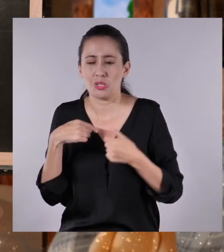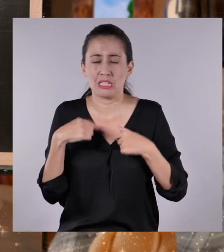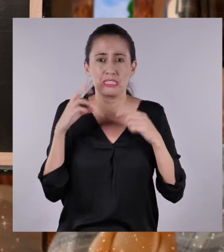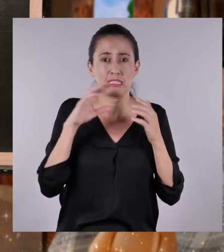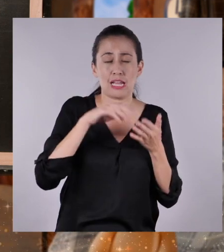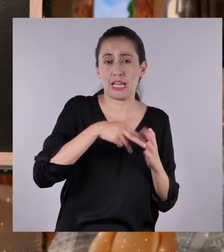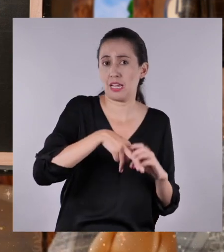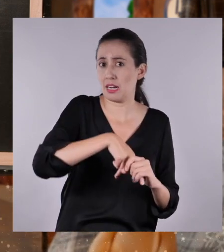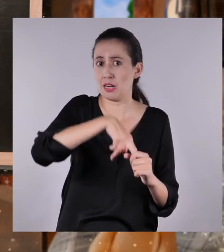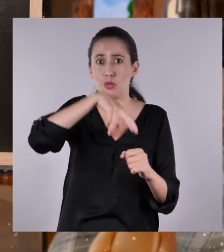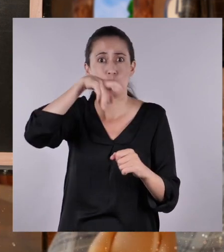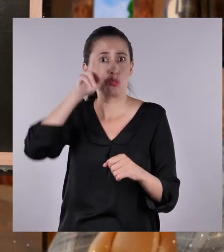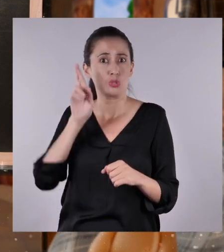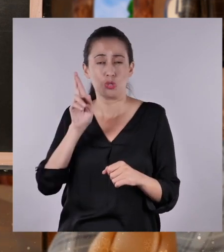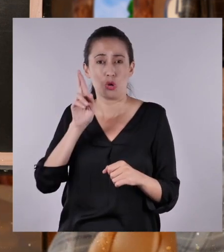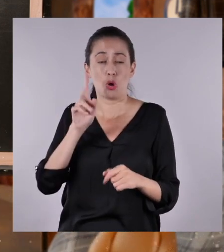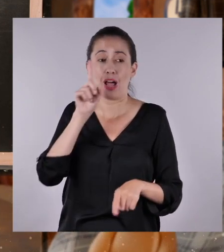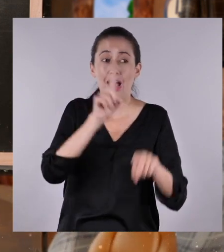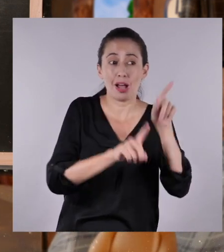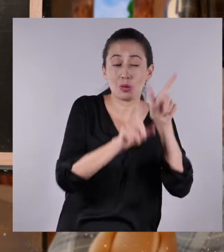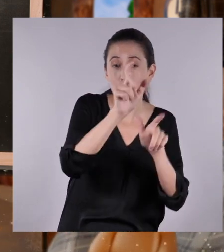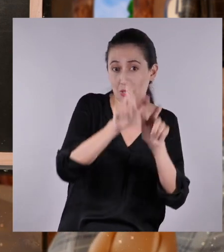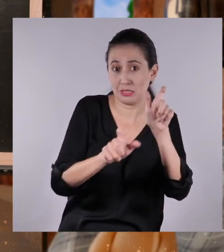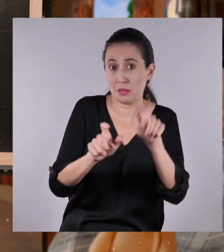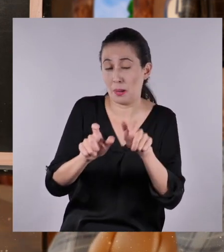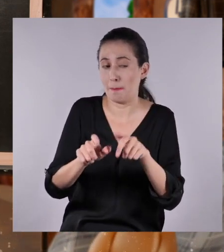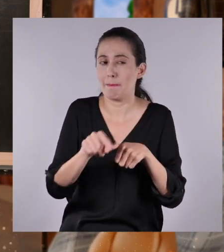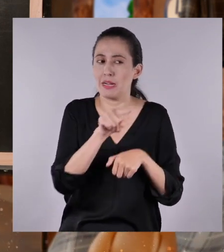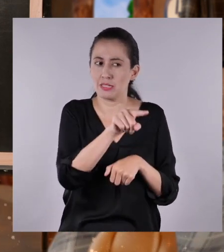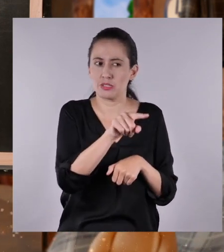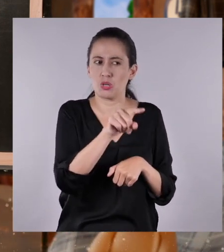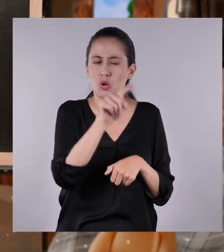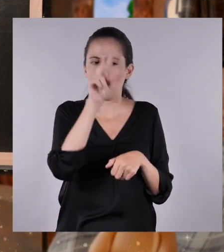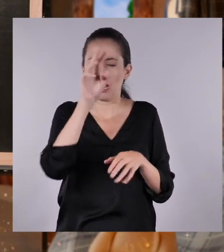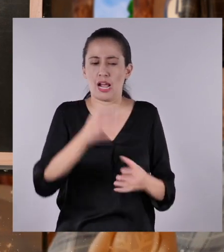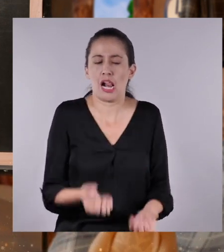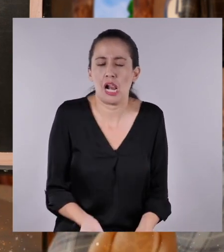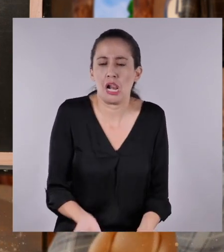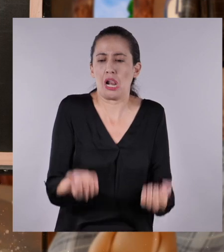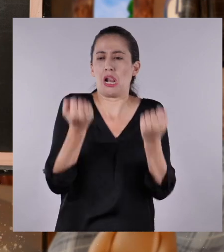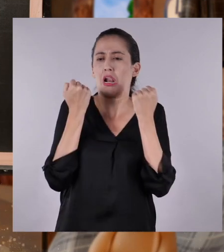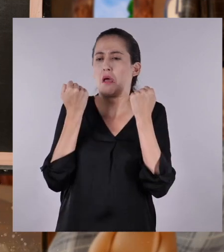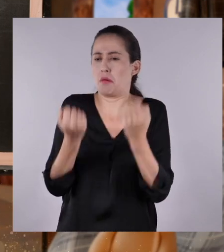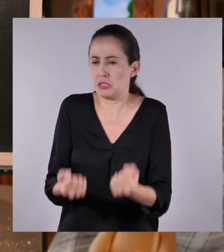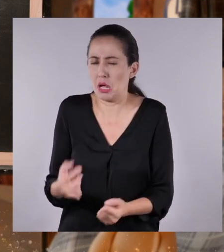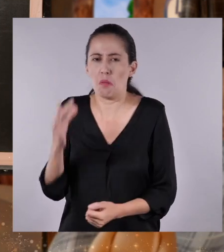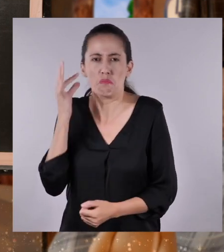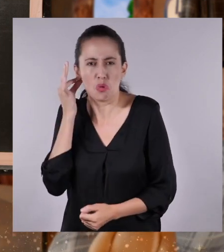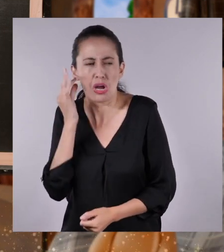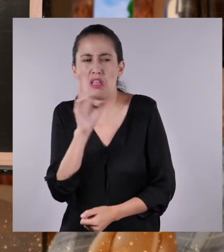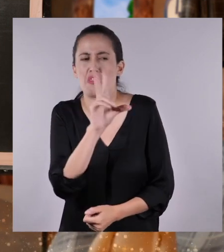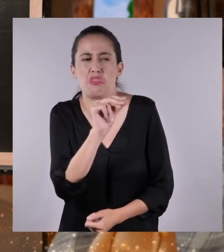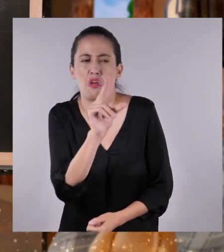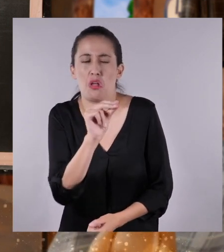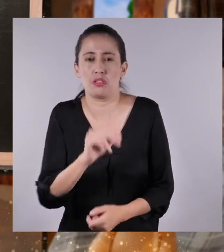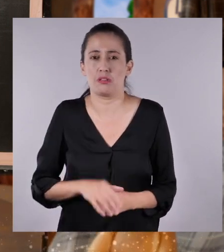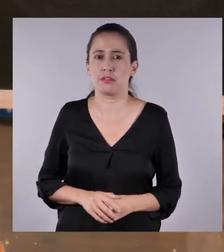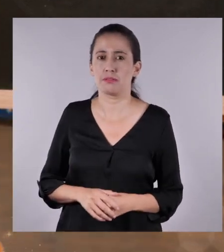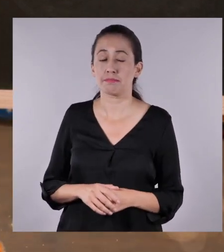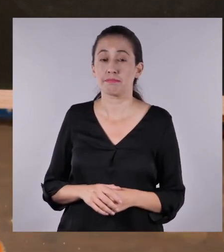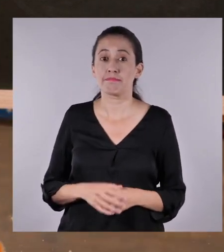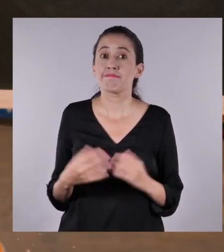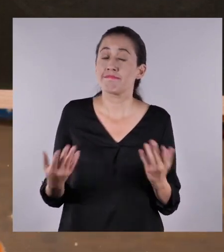comienzos y llegó a dejarlo brevemente, porque algunas personas consideraban que levantar pesas no era un deporte para